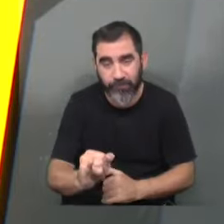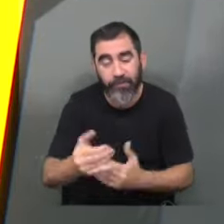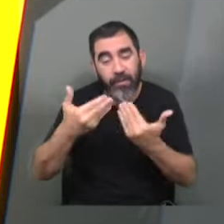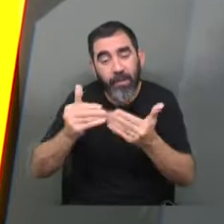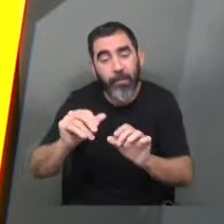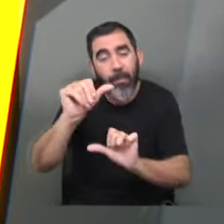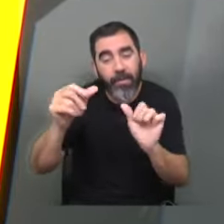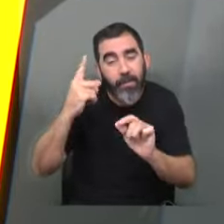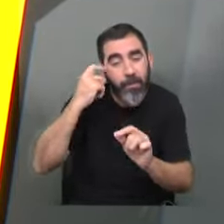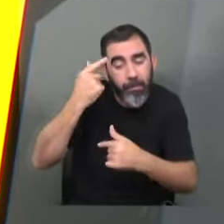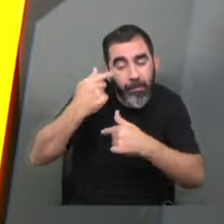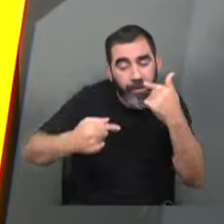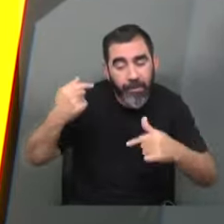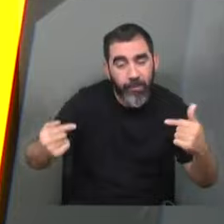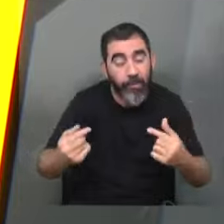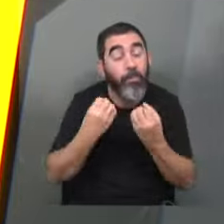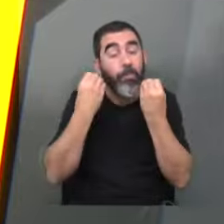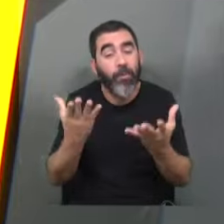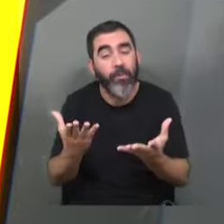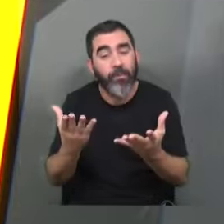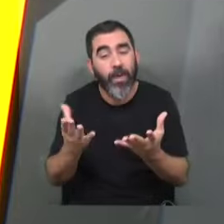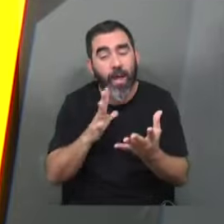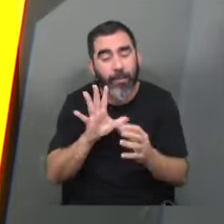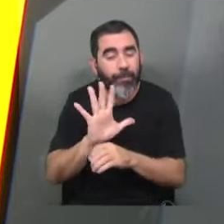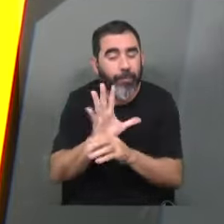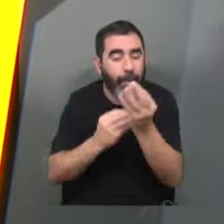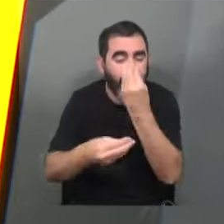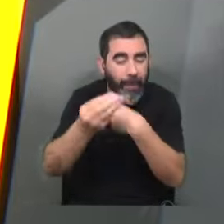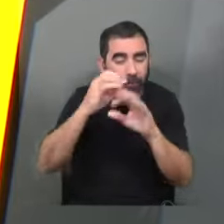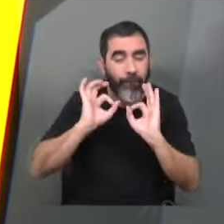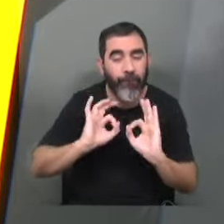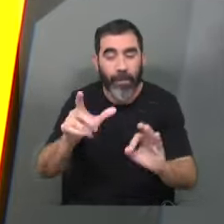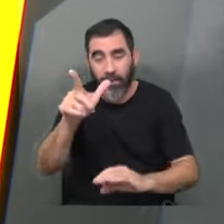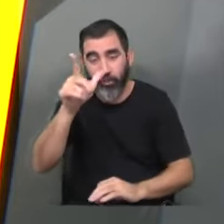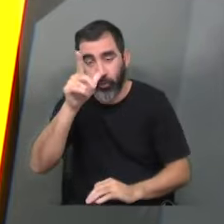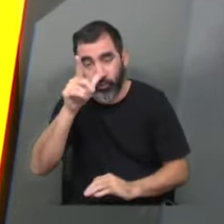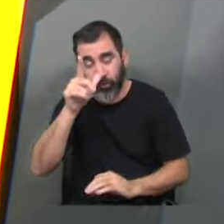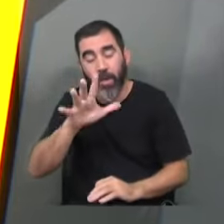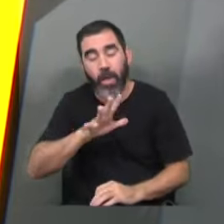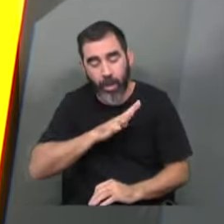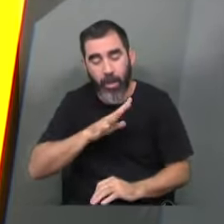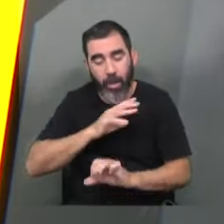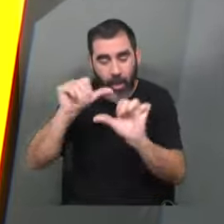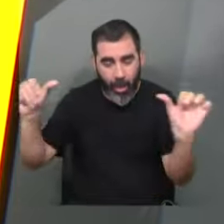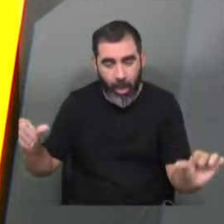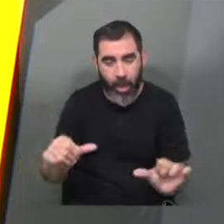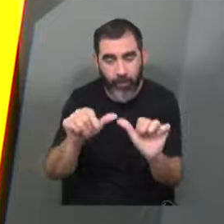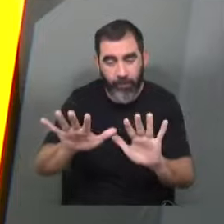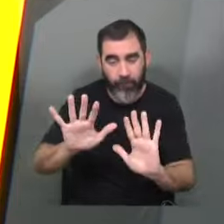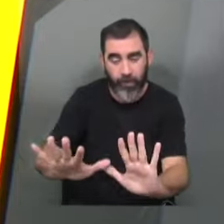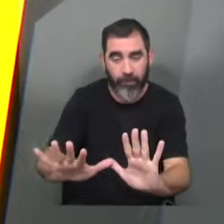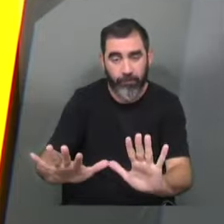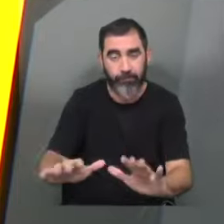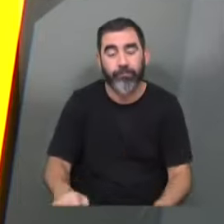hacer algunos experimentos. Porque, bueno, hay una gran excusa. En las vacaciones de julio va a haber actividades de este tipo. Va a